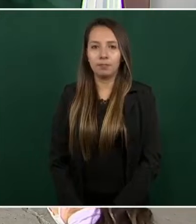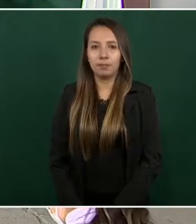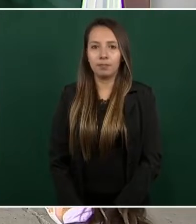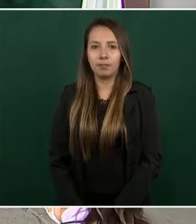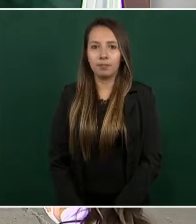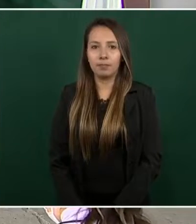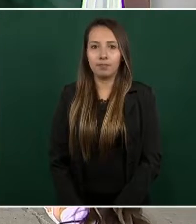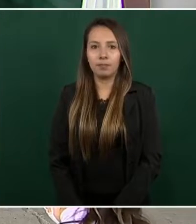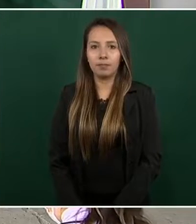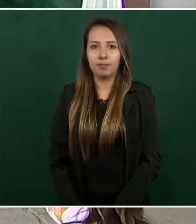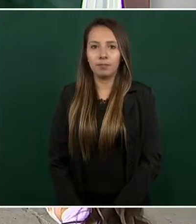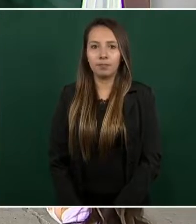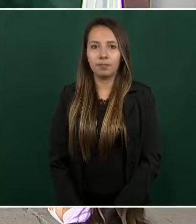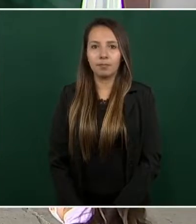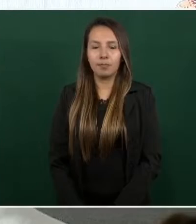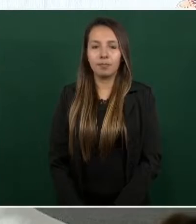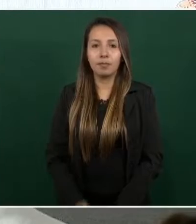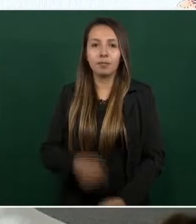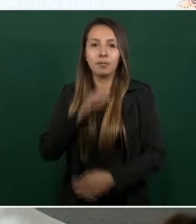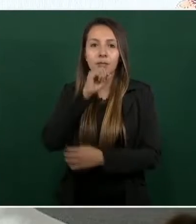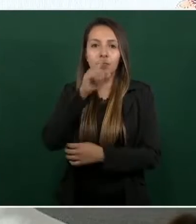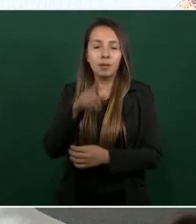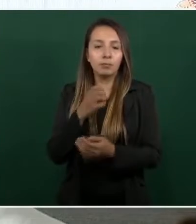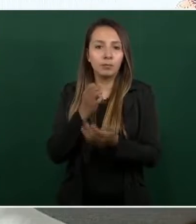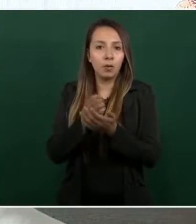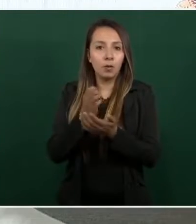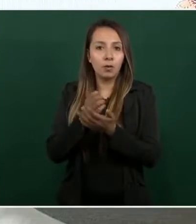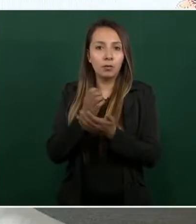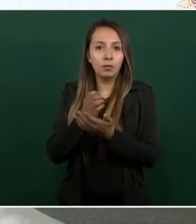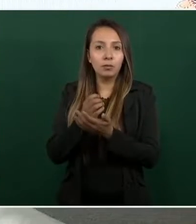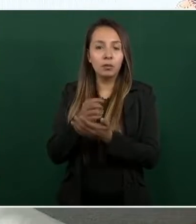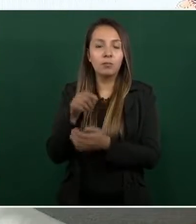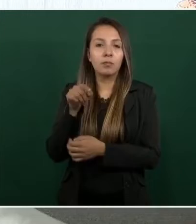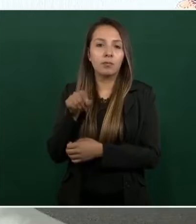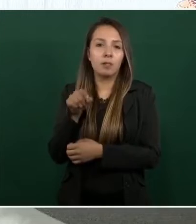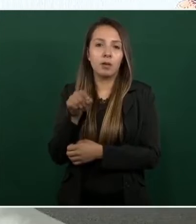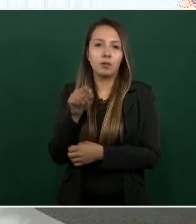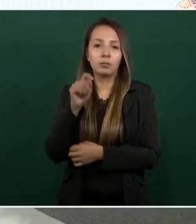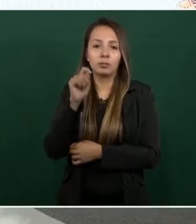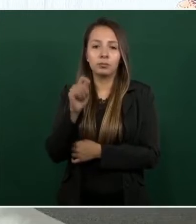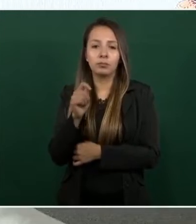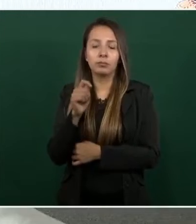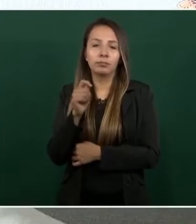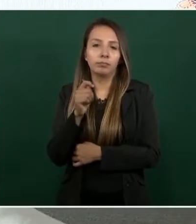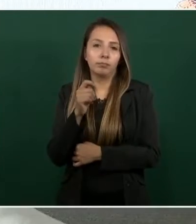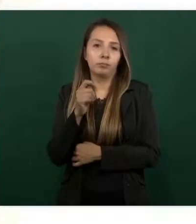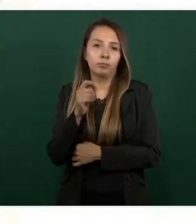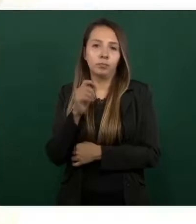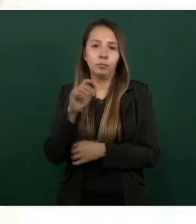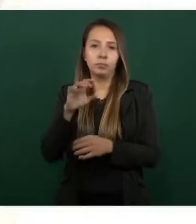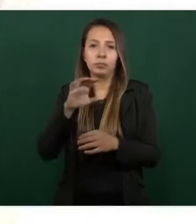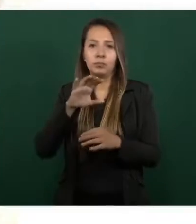Y en la estructura económica, lo que pudimos debilitarlo, bueno, pues fueron